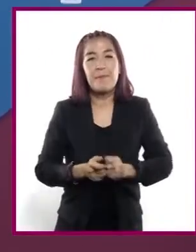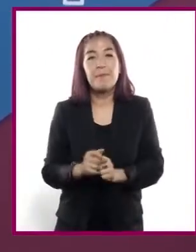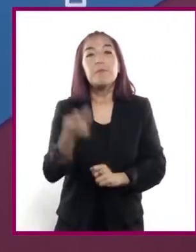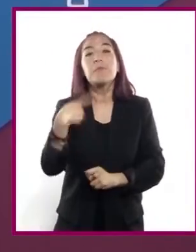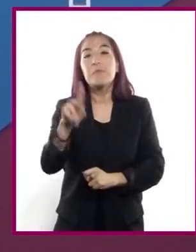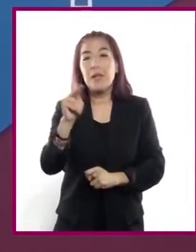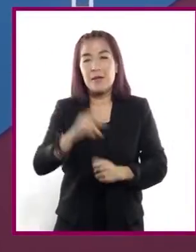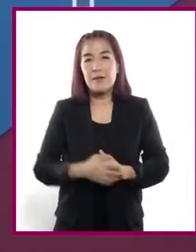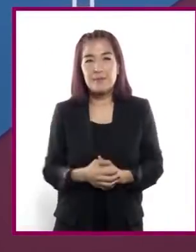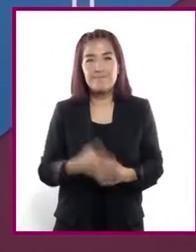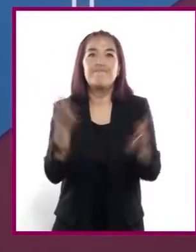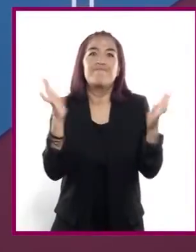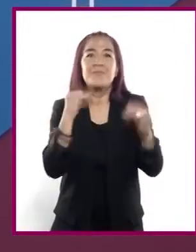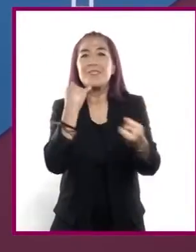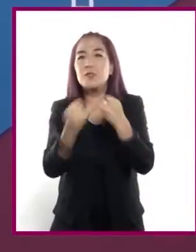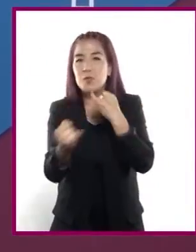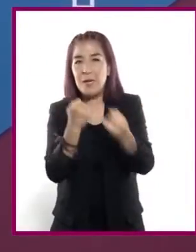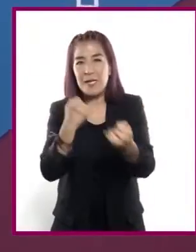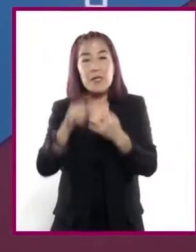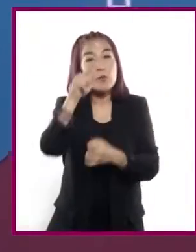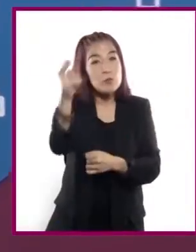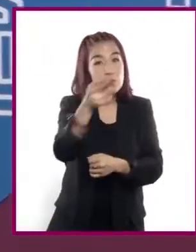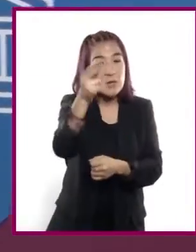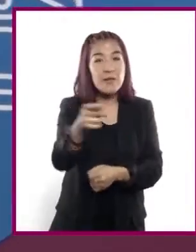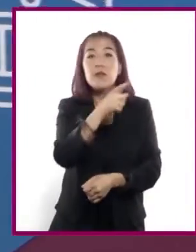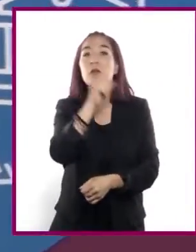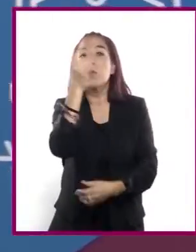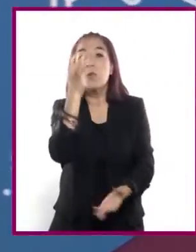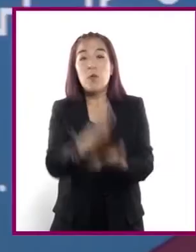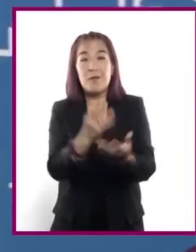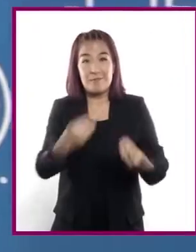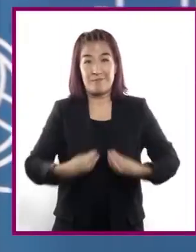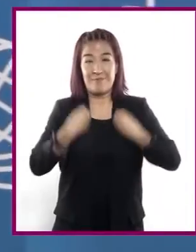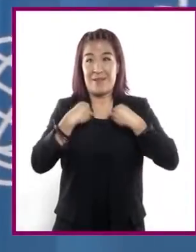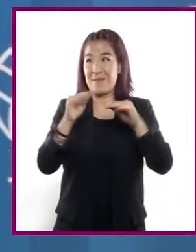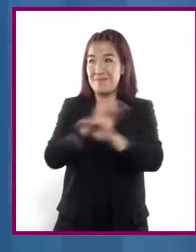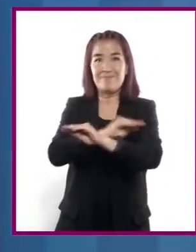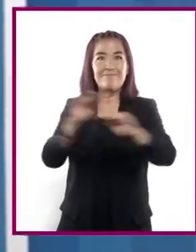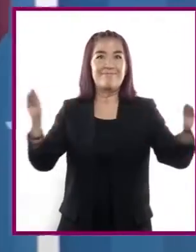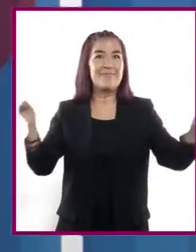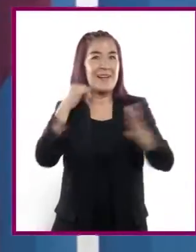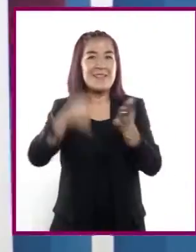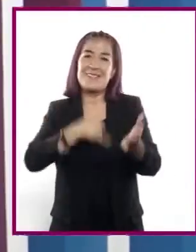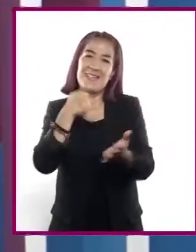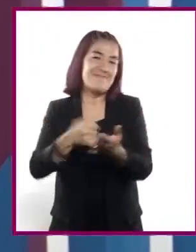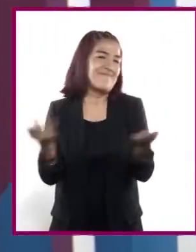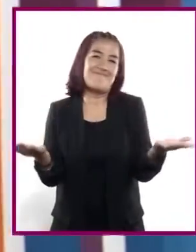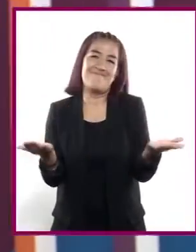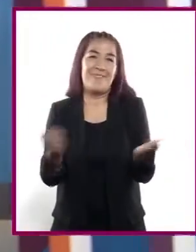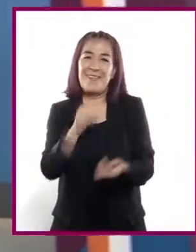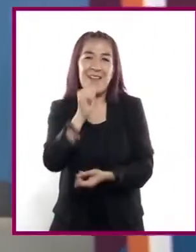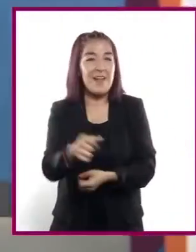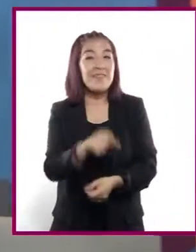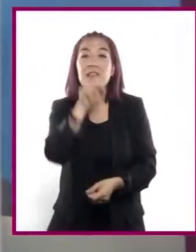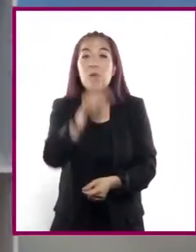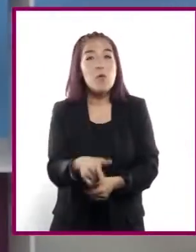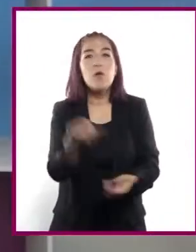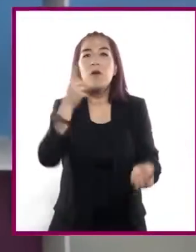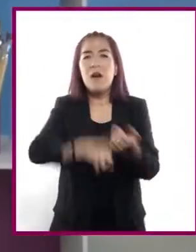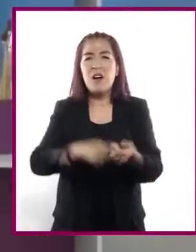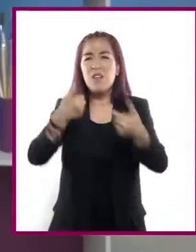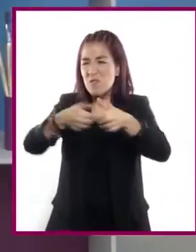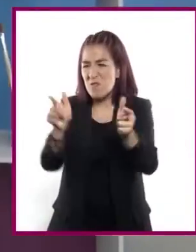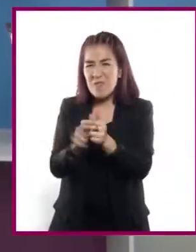Pero, por fortuna, ustedes no viven en una isla desierta. Tampoco están rodeados de una